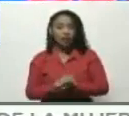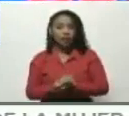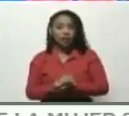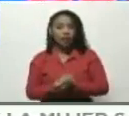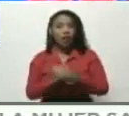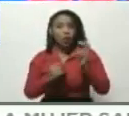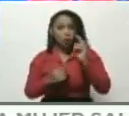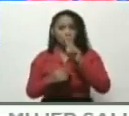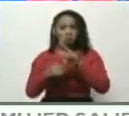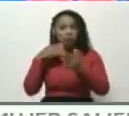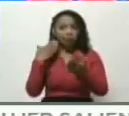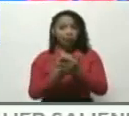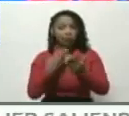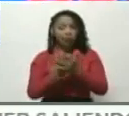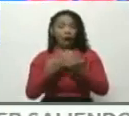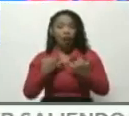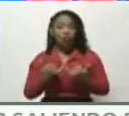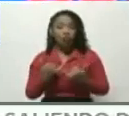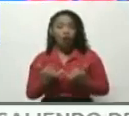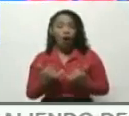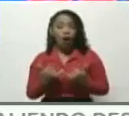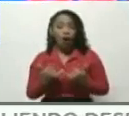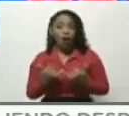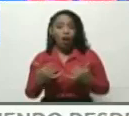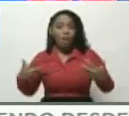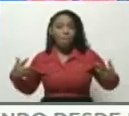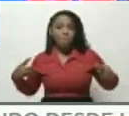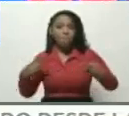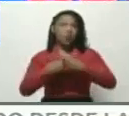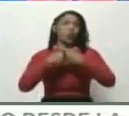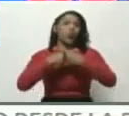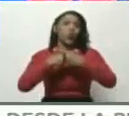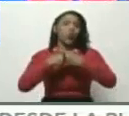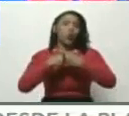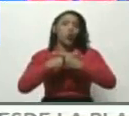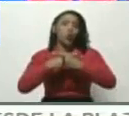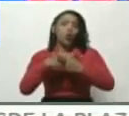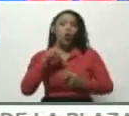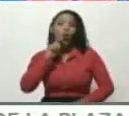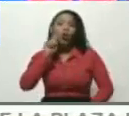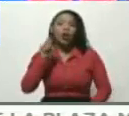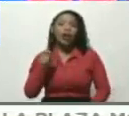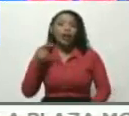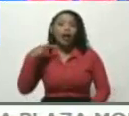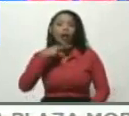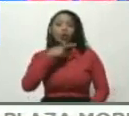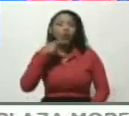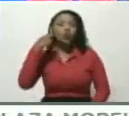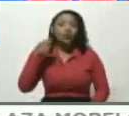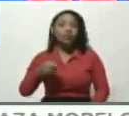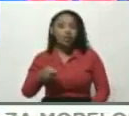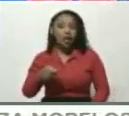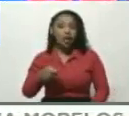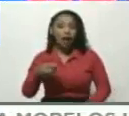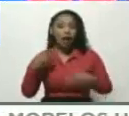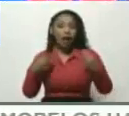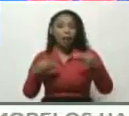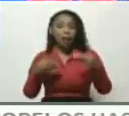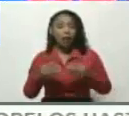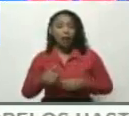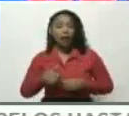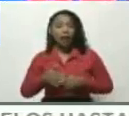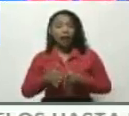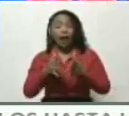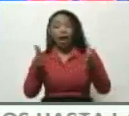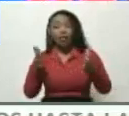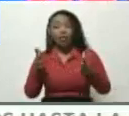estamos viendo actualmente en el conflicto Ucrania-Rusia, el papel del gran provocador